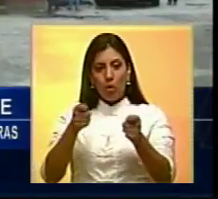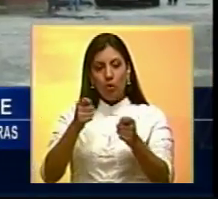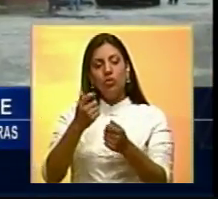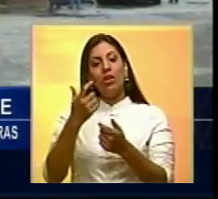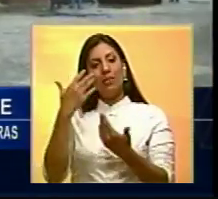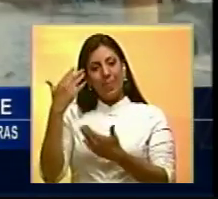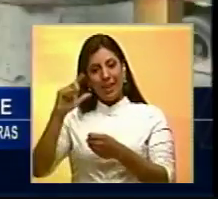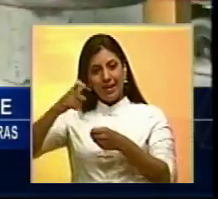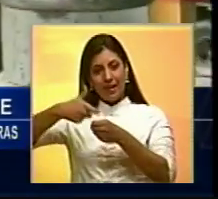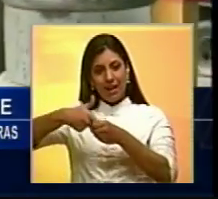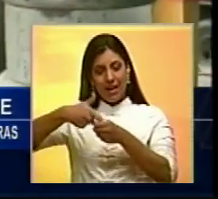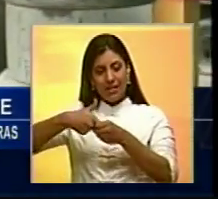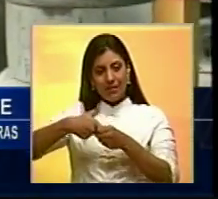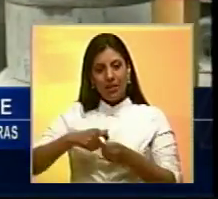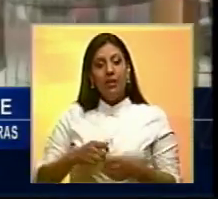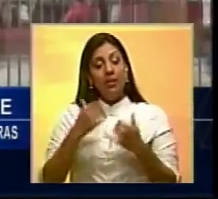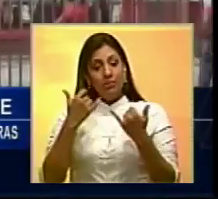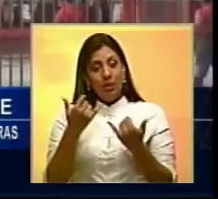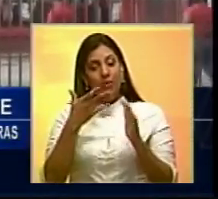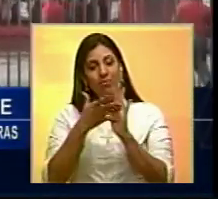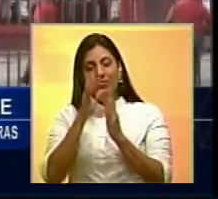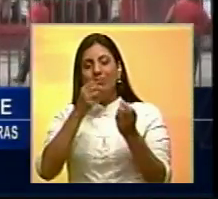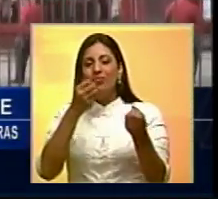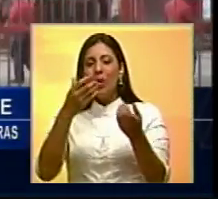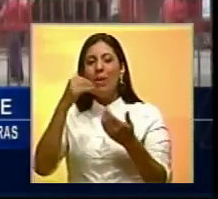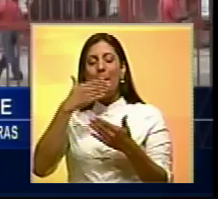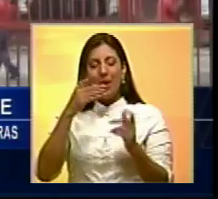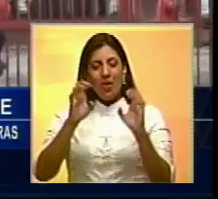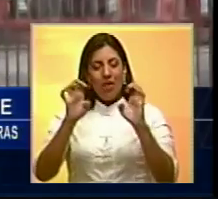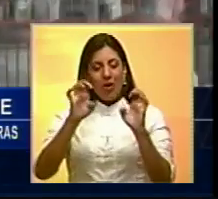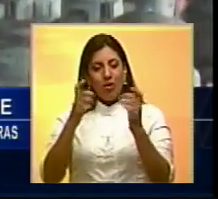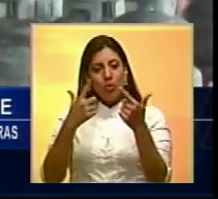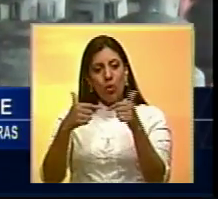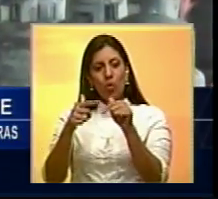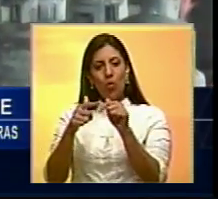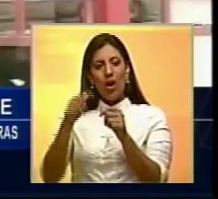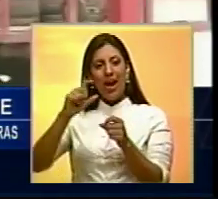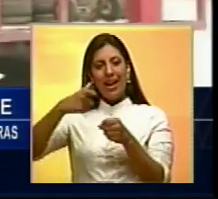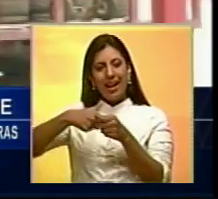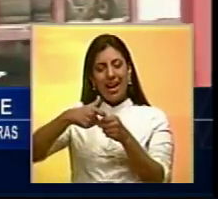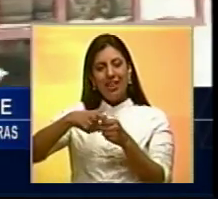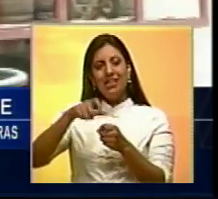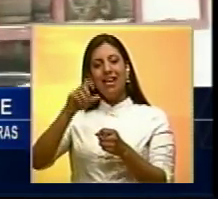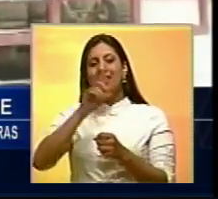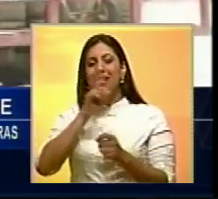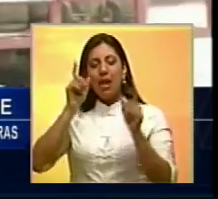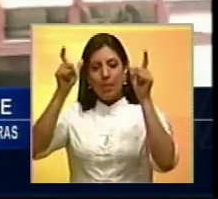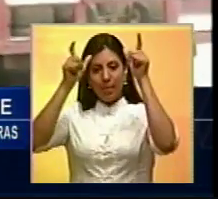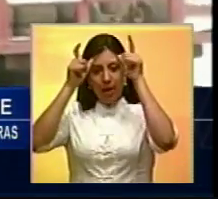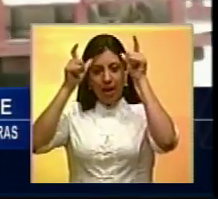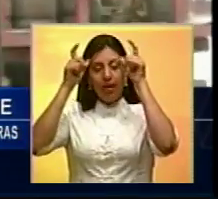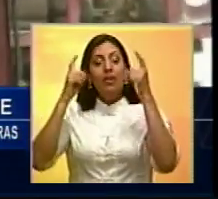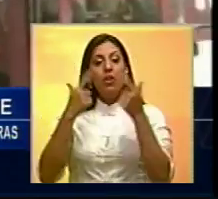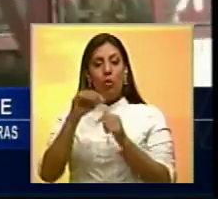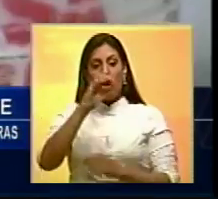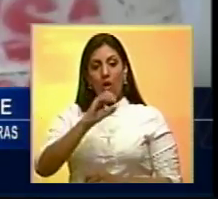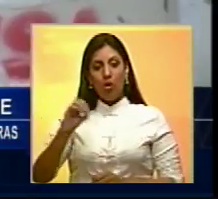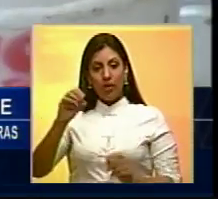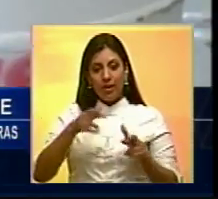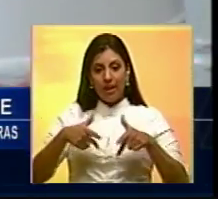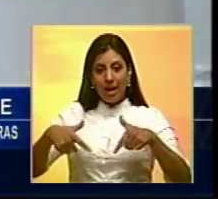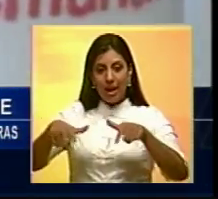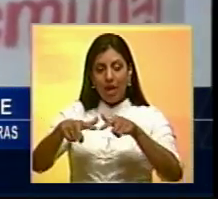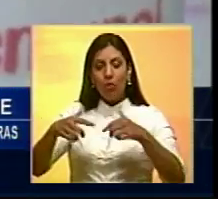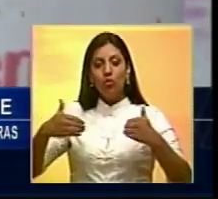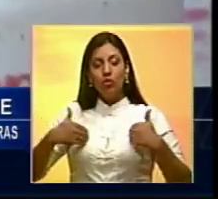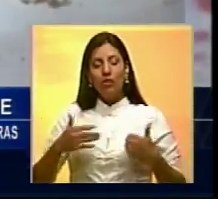planta de fraccionamiento Bajo Grande, destinadas al monitoreo del área de almacenaje del sector La Vaca, en la costa oriental del lago,